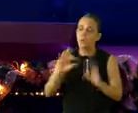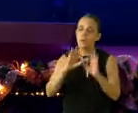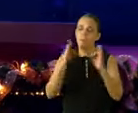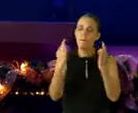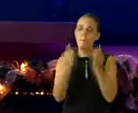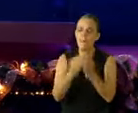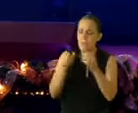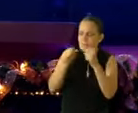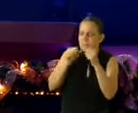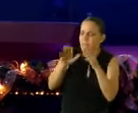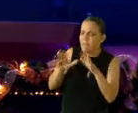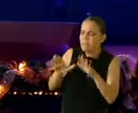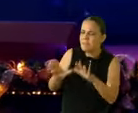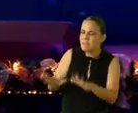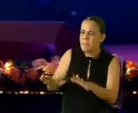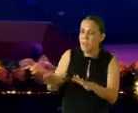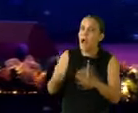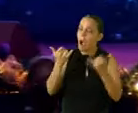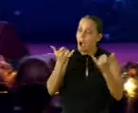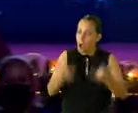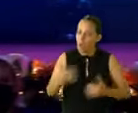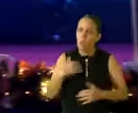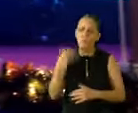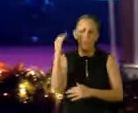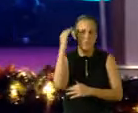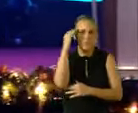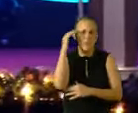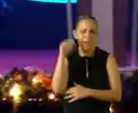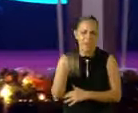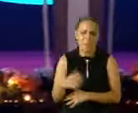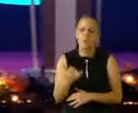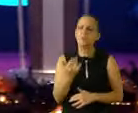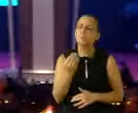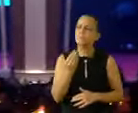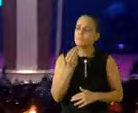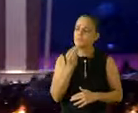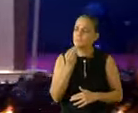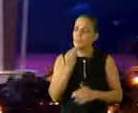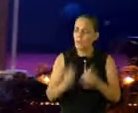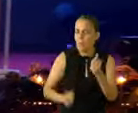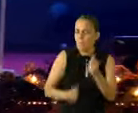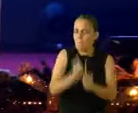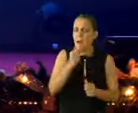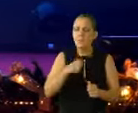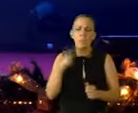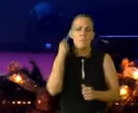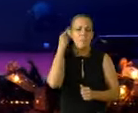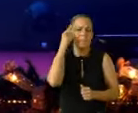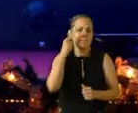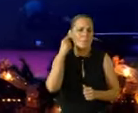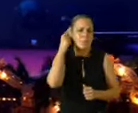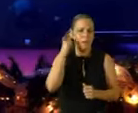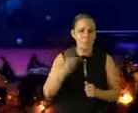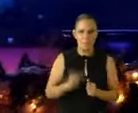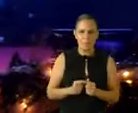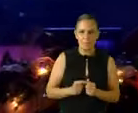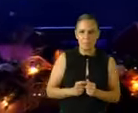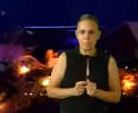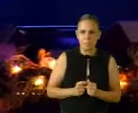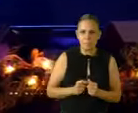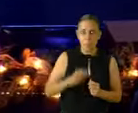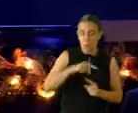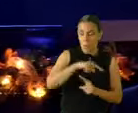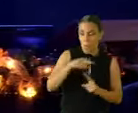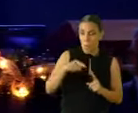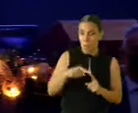pensaba. Tan serio es que cuando yo no podía bajar la cuesta, yo dije, yo no me voy a arriesgar a bajar toda